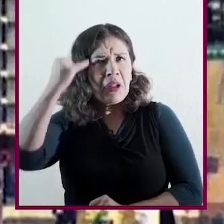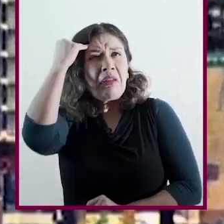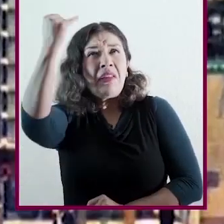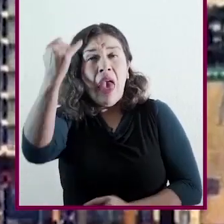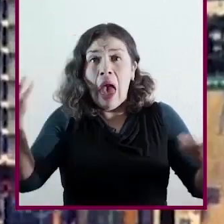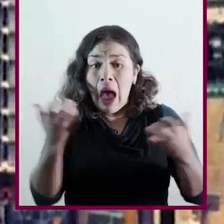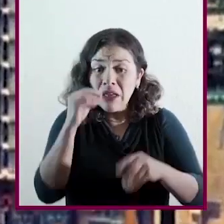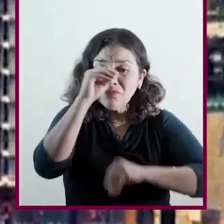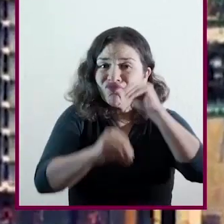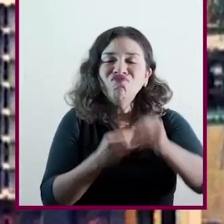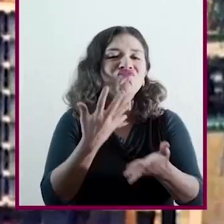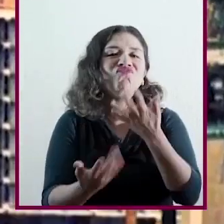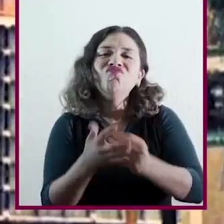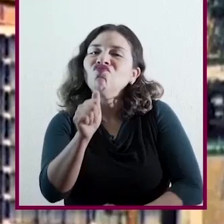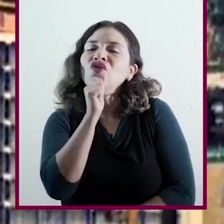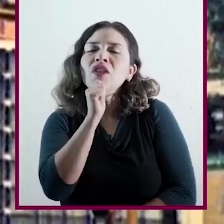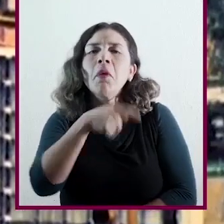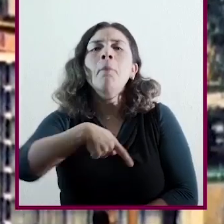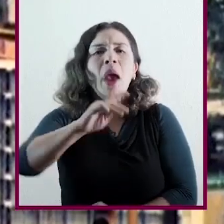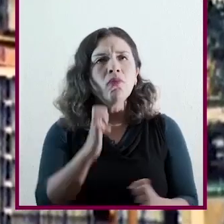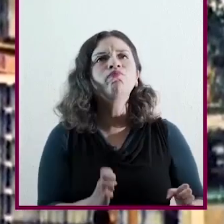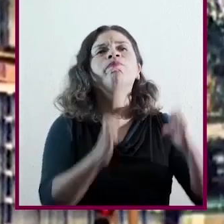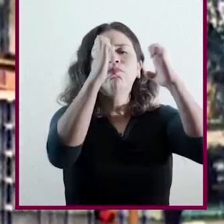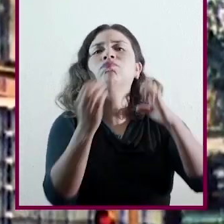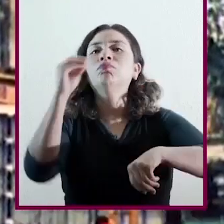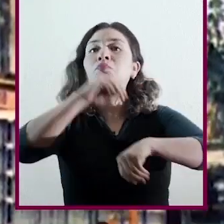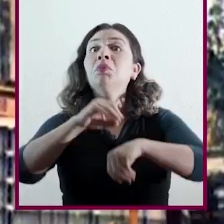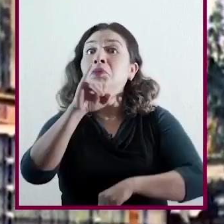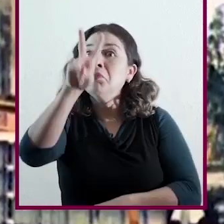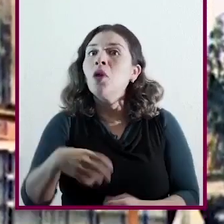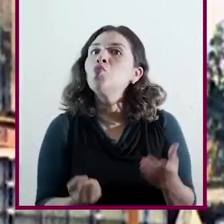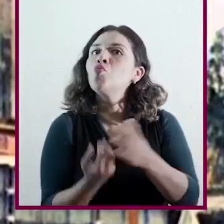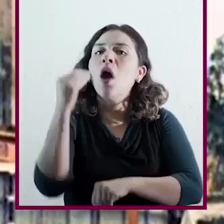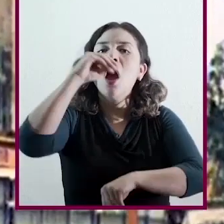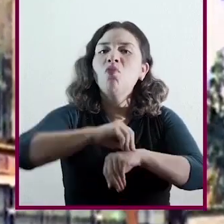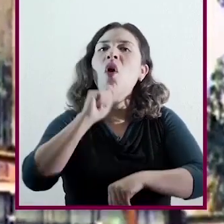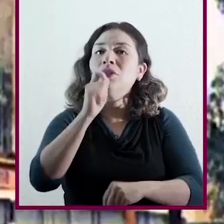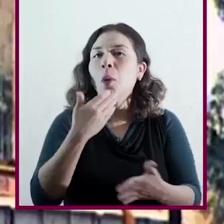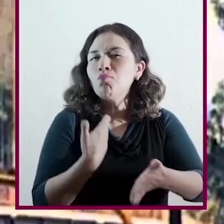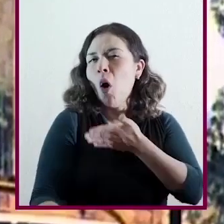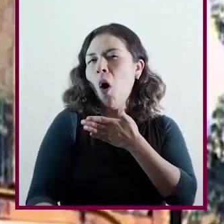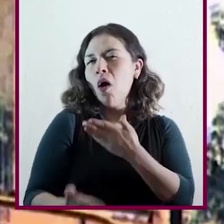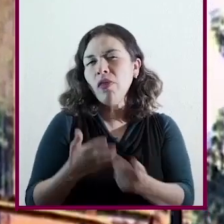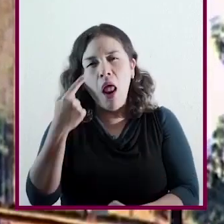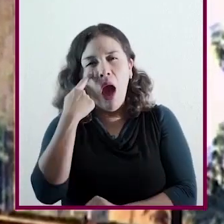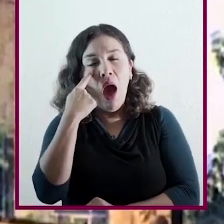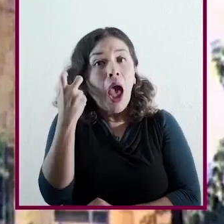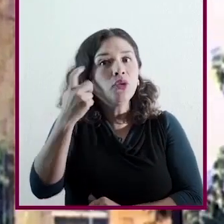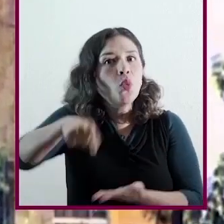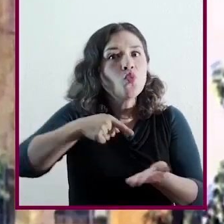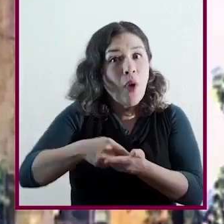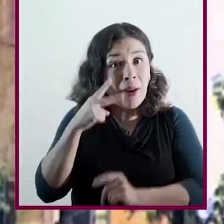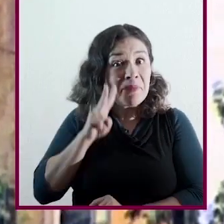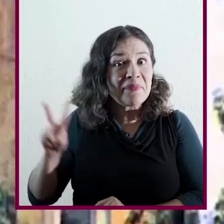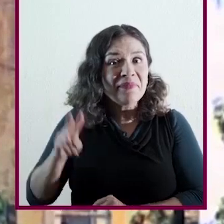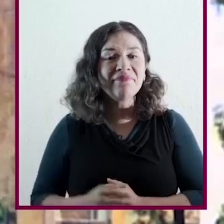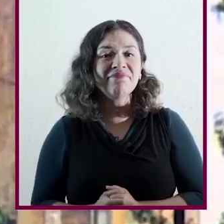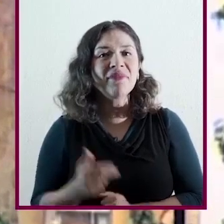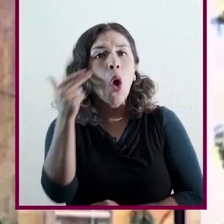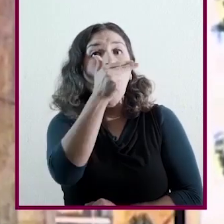Aunque su idea no llegó a realizarse, sí se construyó uno de los edificios más representativos de la modernidad en esta